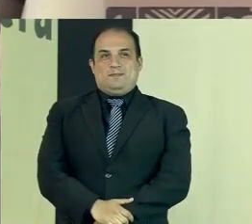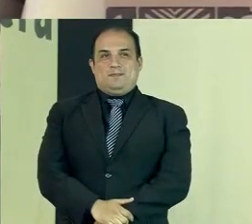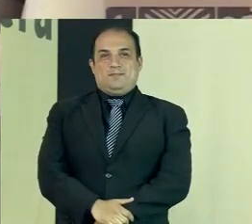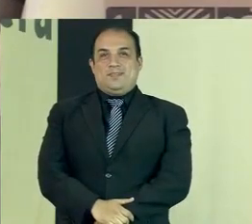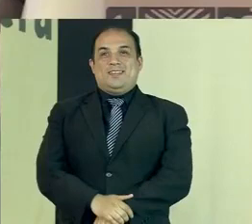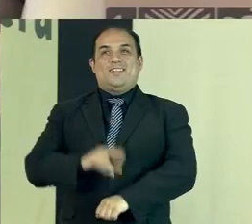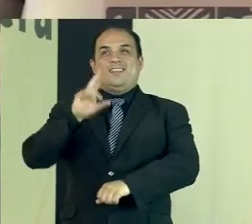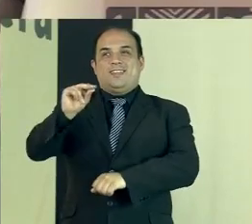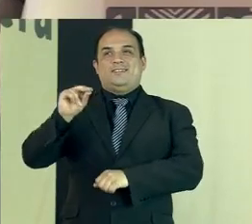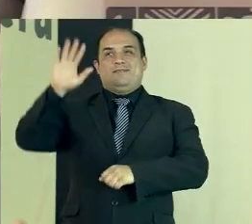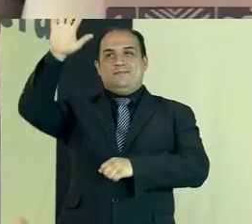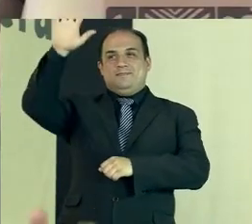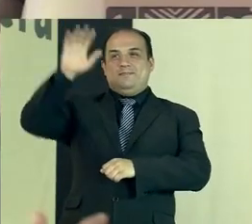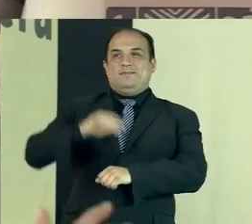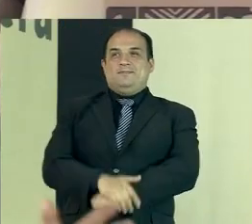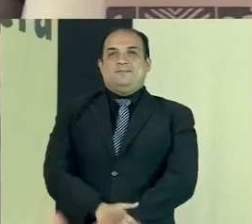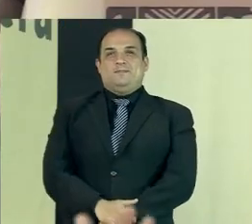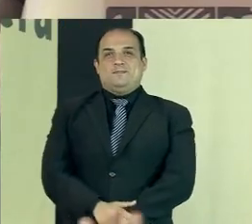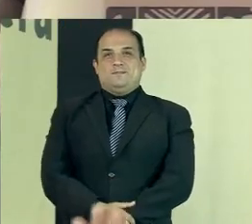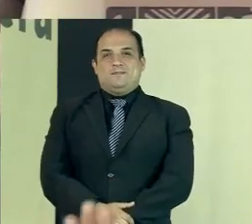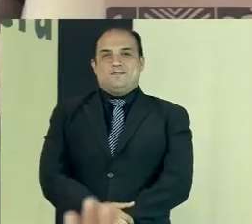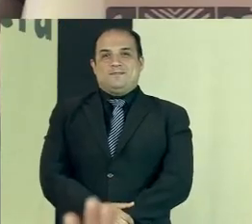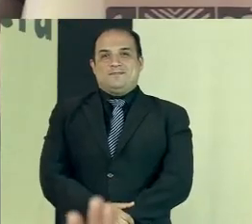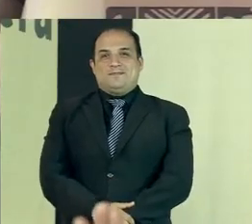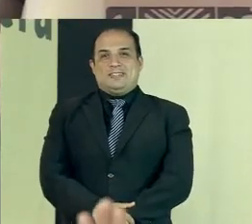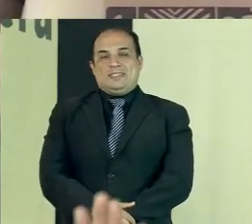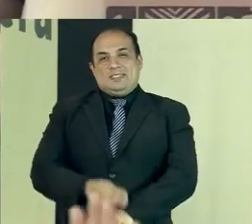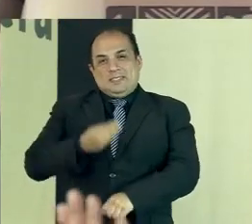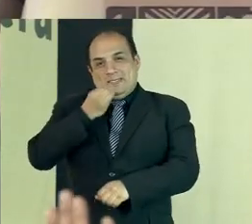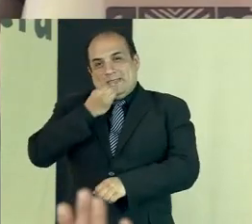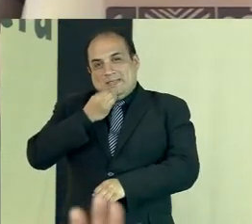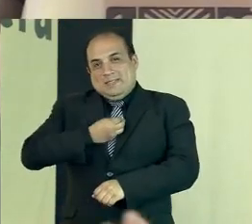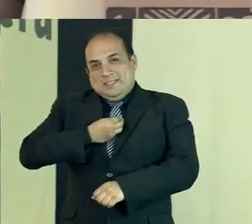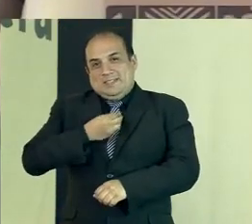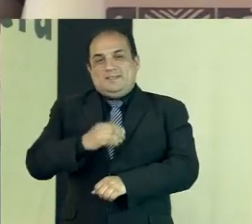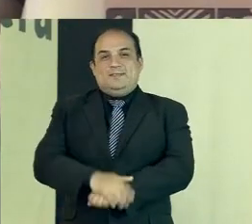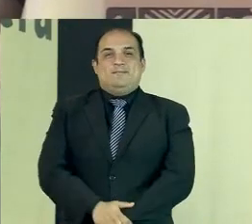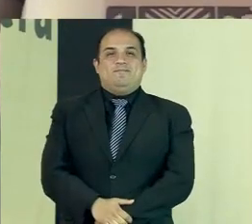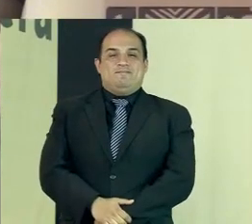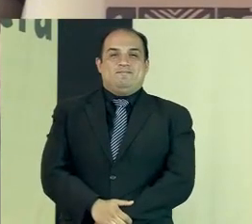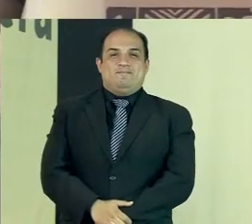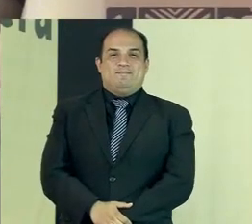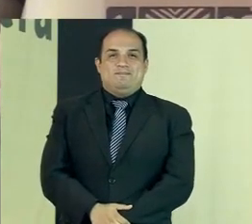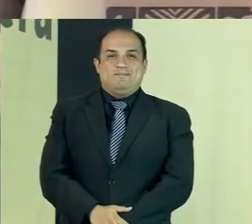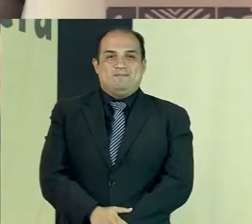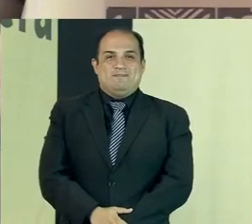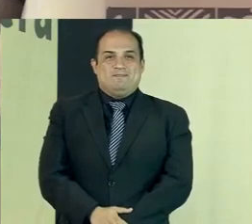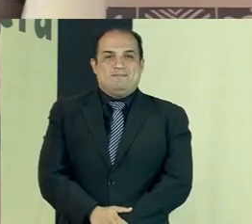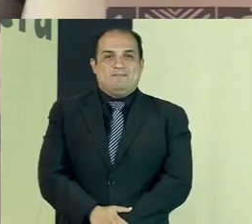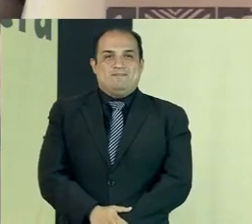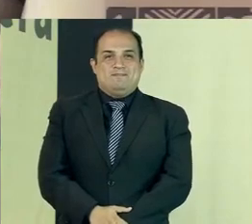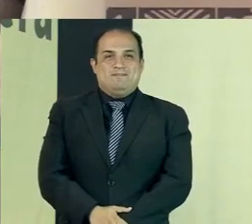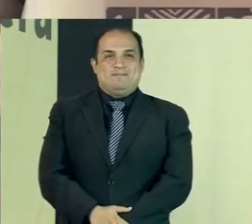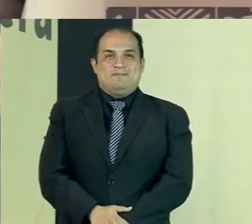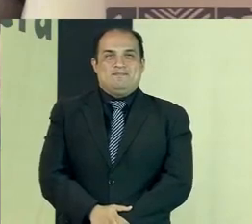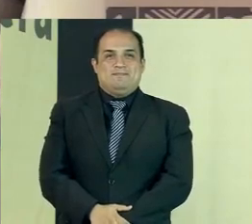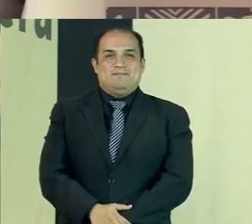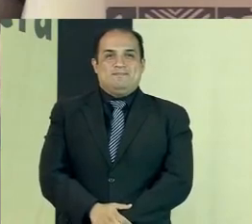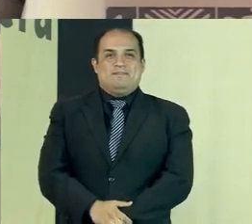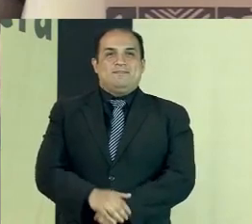los que no pero ni modo baleares